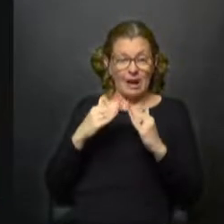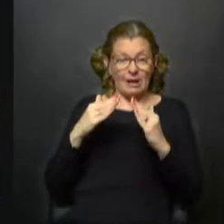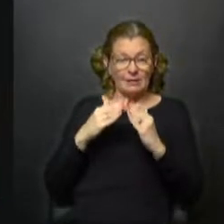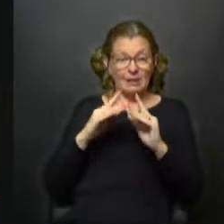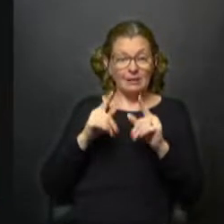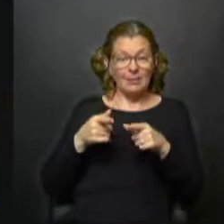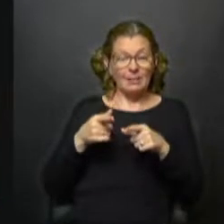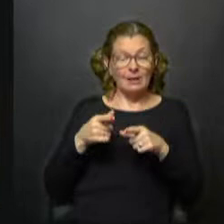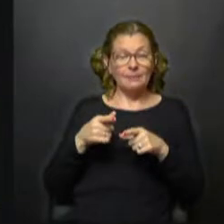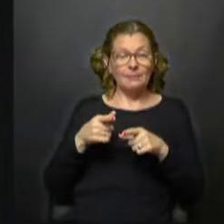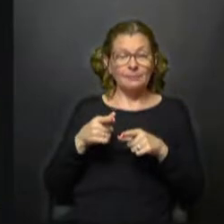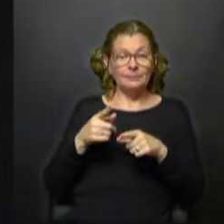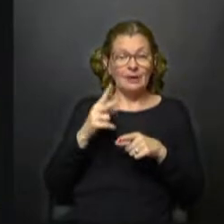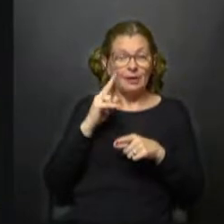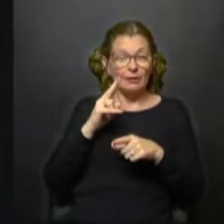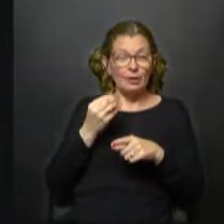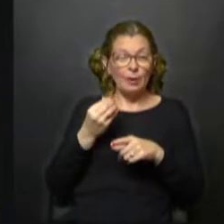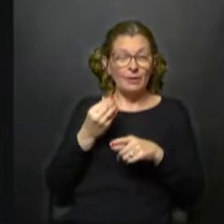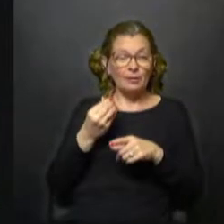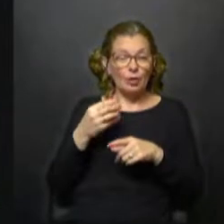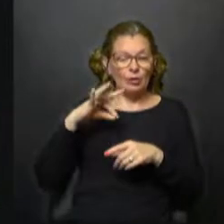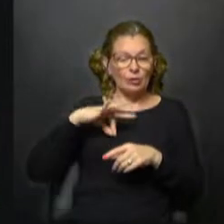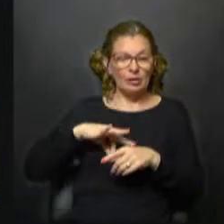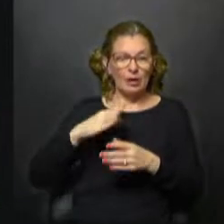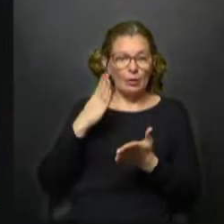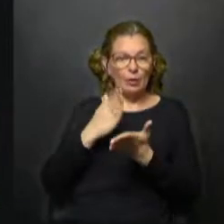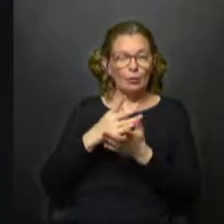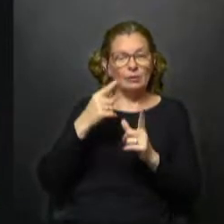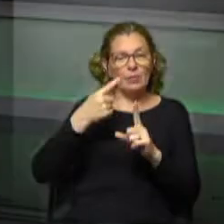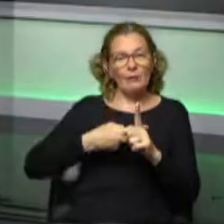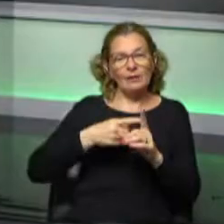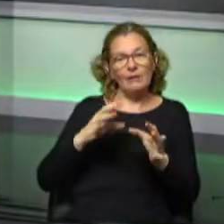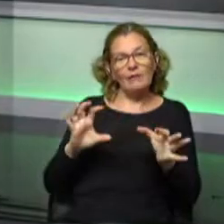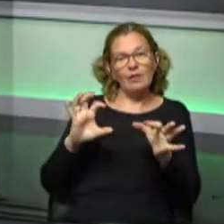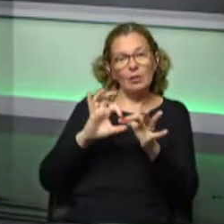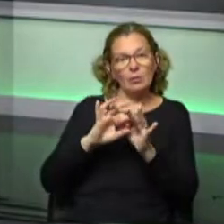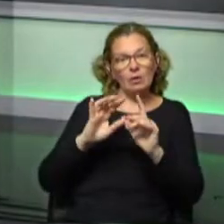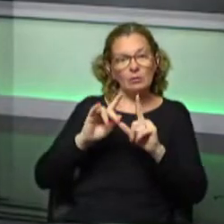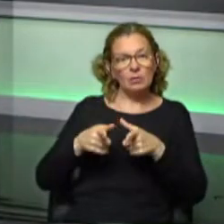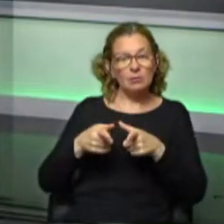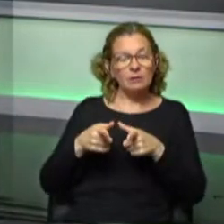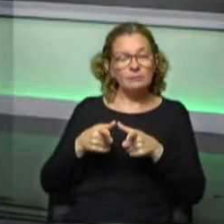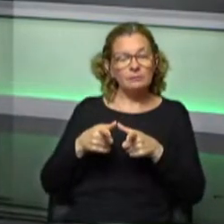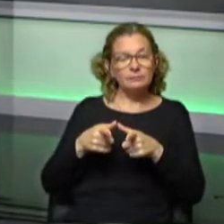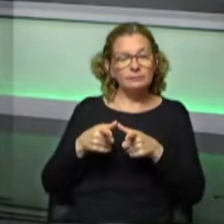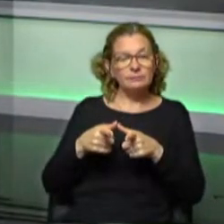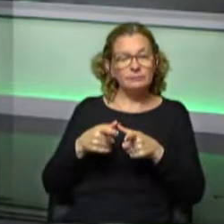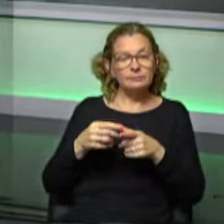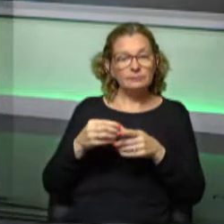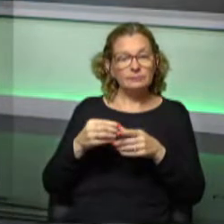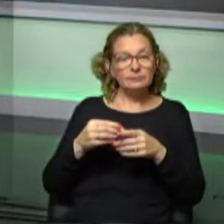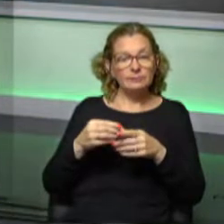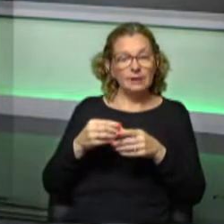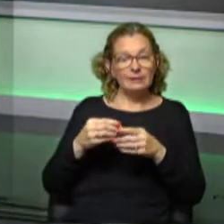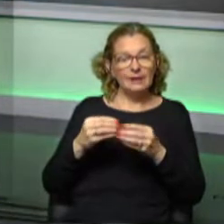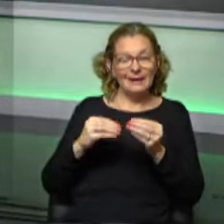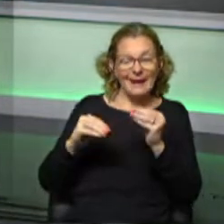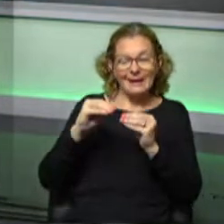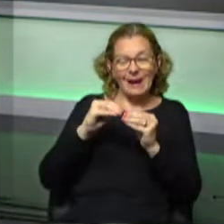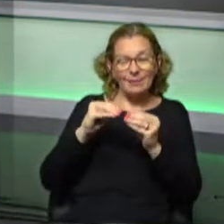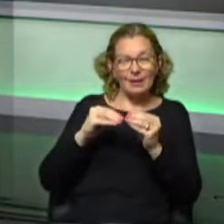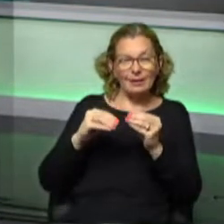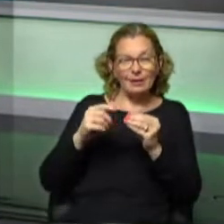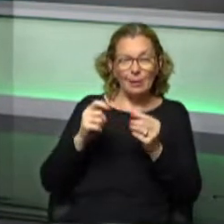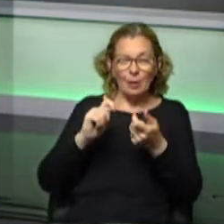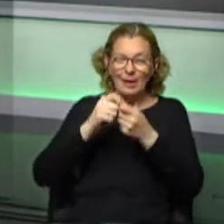también tiene que ver con lo que pasó con los salarios en los últimos meses vinculados justamente a el adelanto de los correctivos Y esa